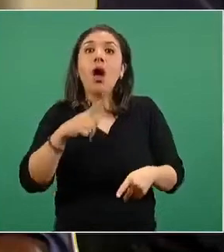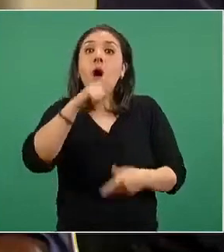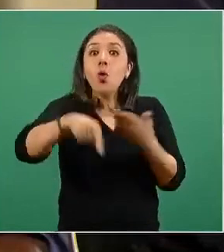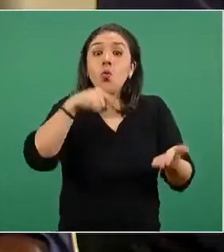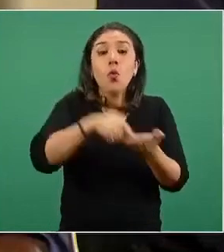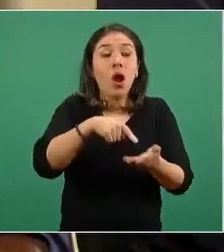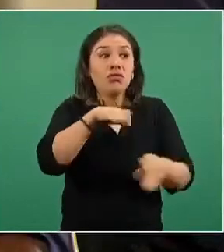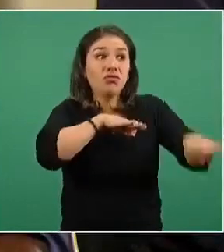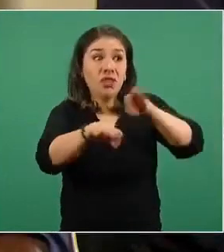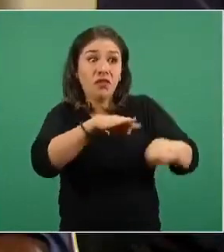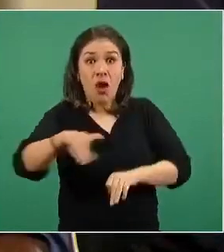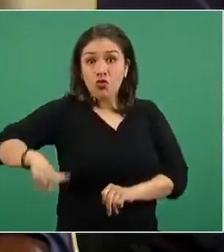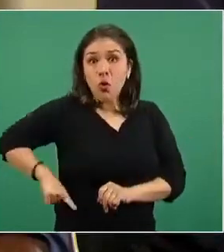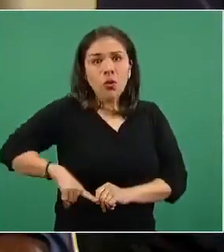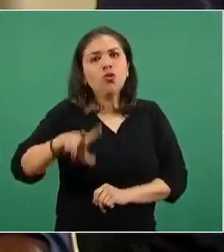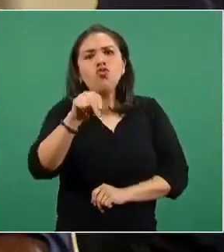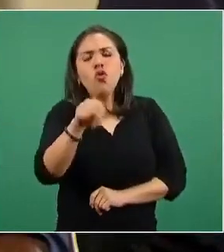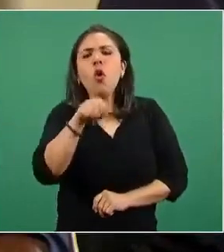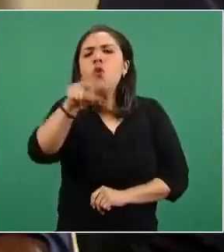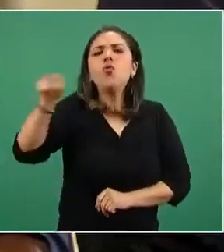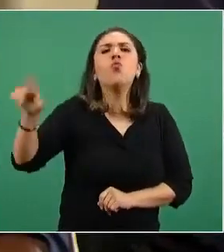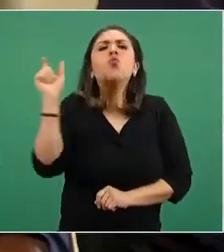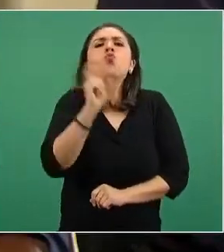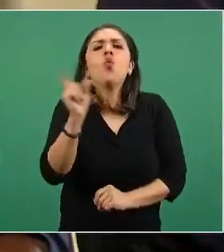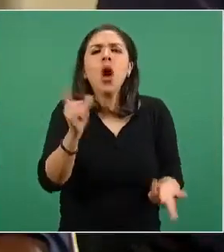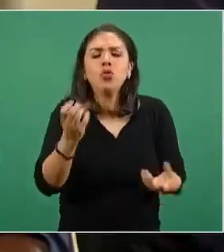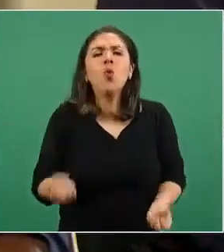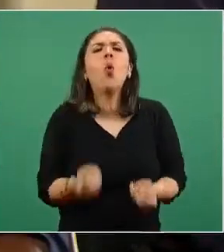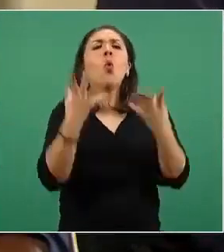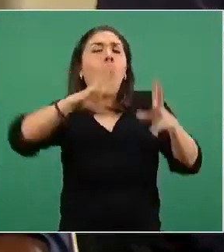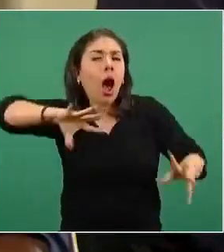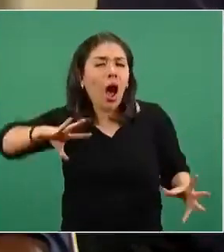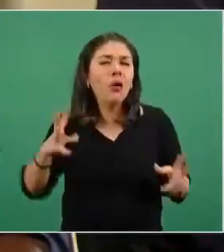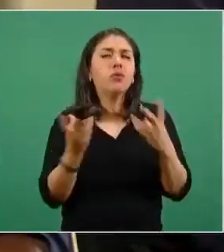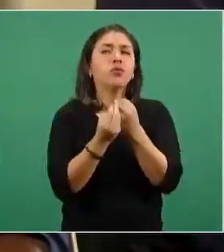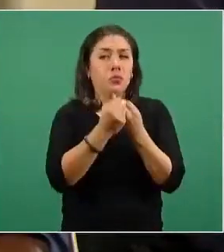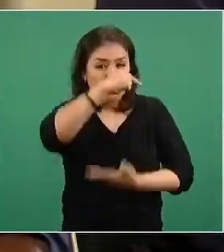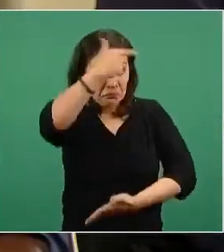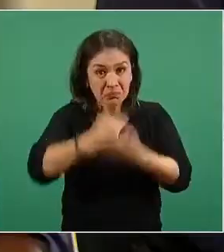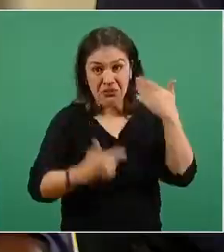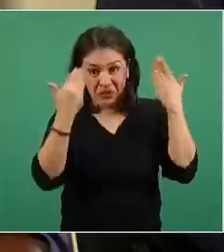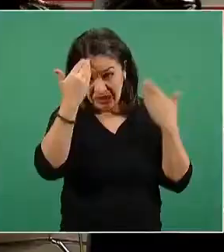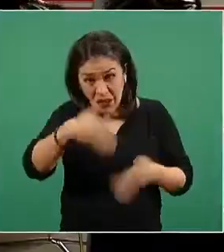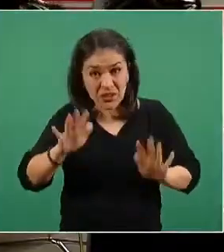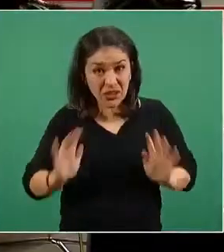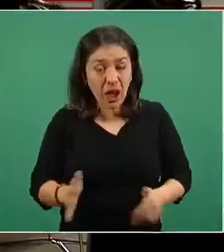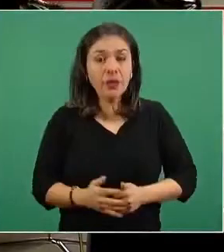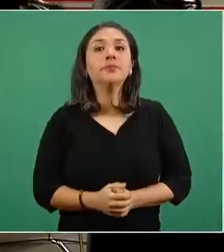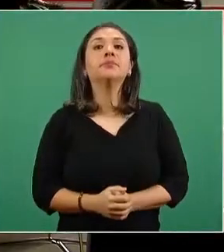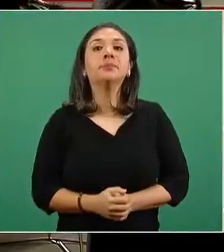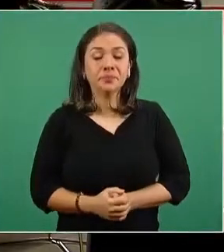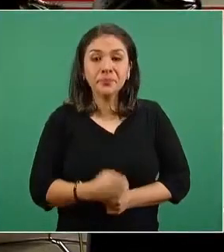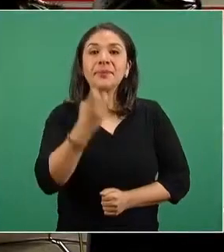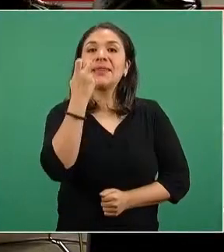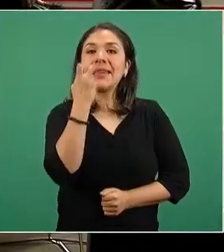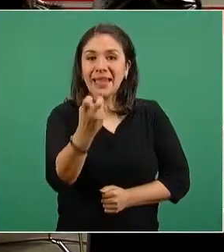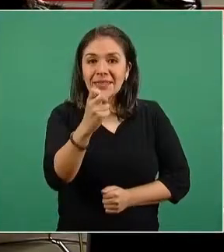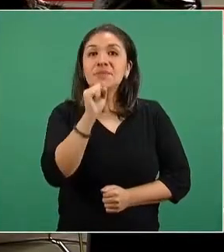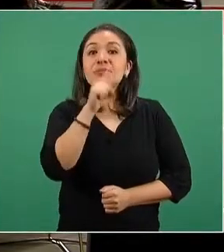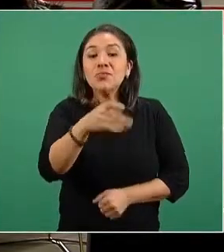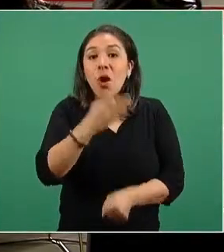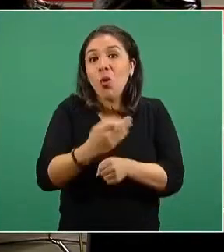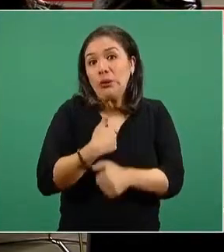institución pública. ¿Ellos cuántos en total son, doctor? ¿Tiene usted esa cifra? Precisamente ahí es donde está el